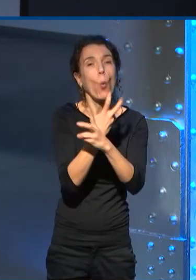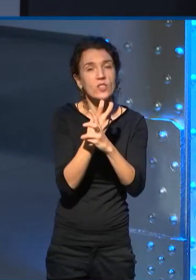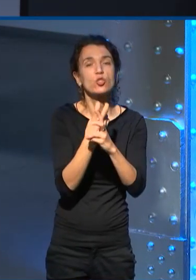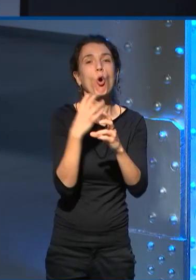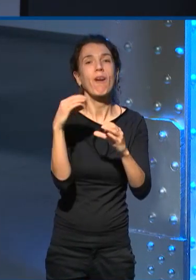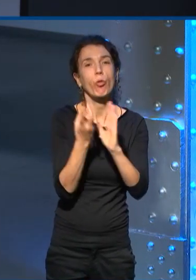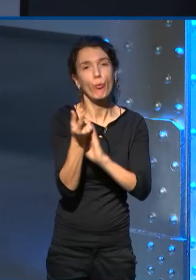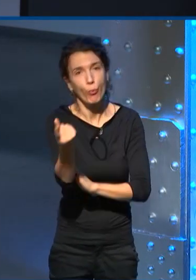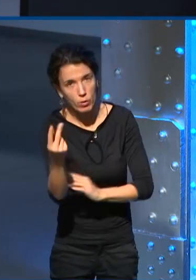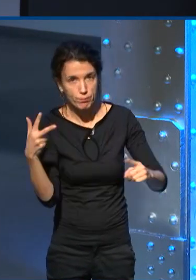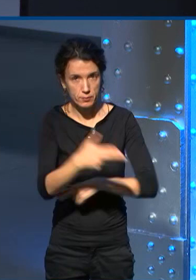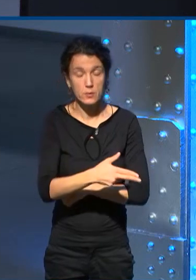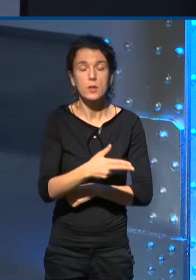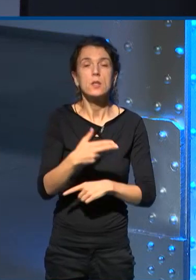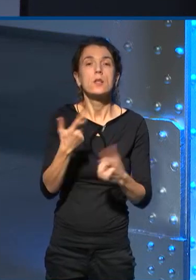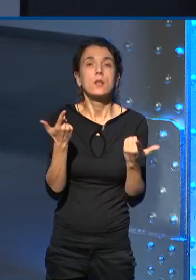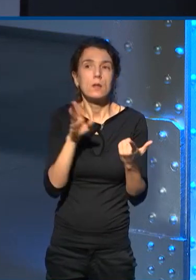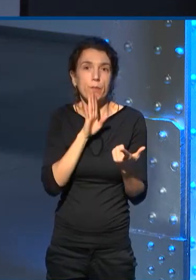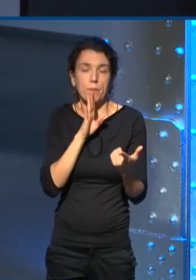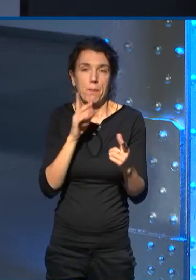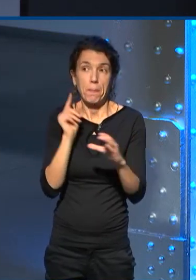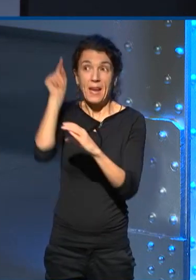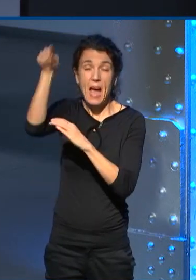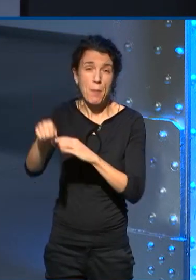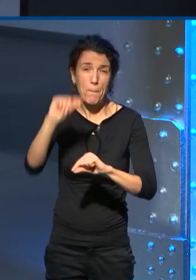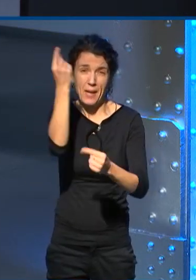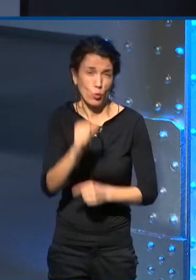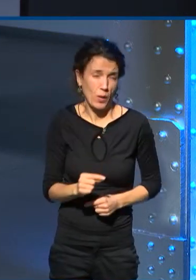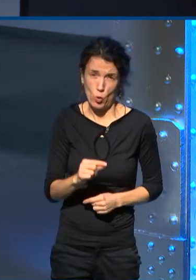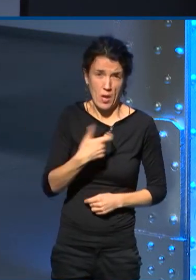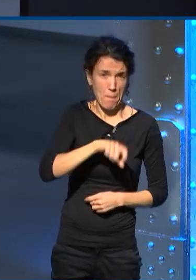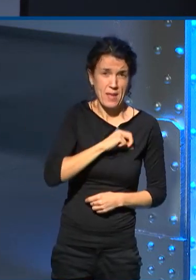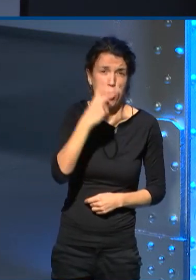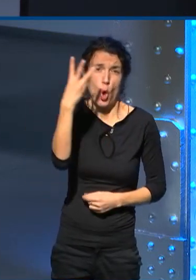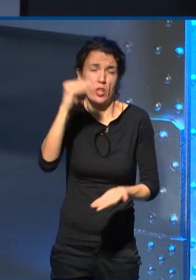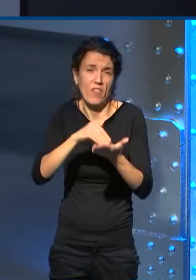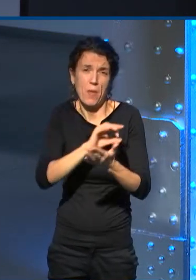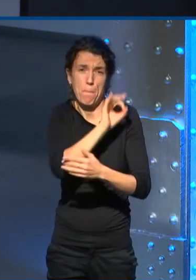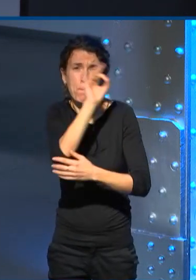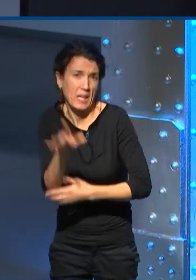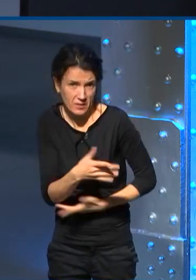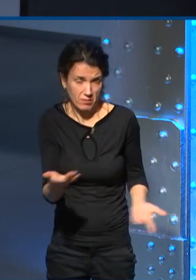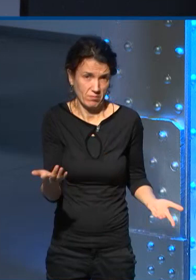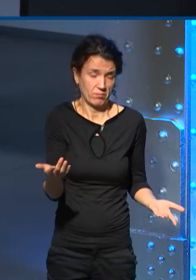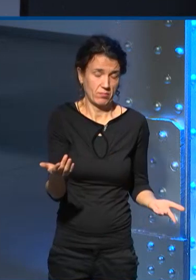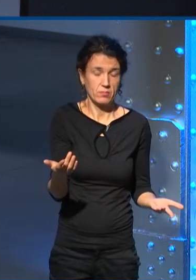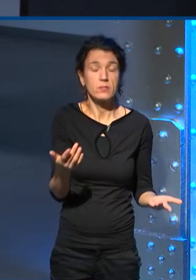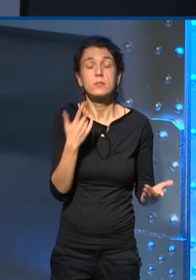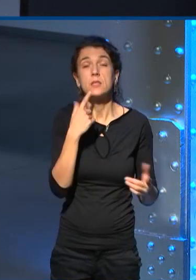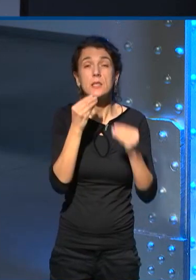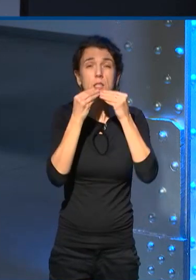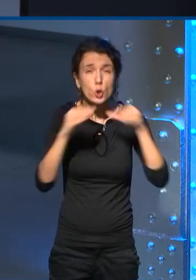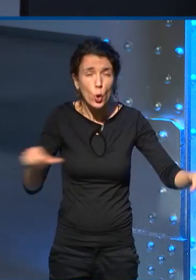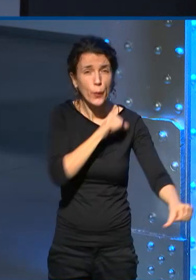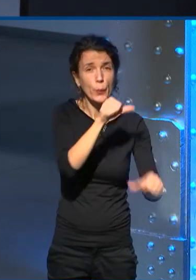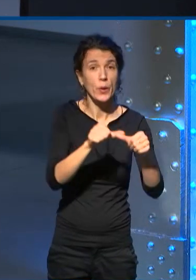Claro, montar una nave de estas es el presupuesto de España 2 o 3 veces, ¿vale? Entonces, a lo largo de la historia del